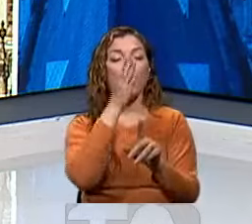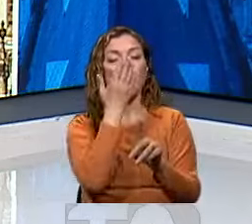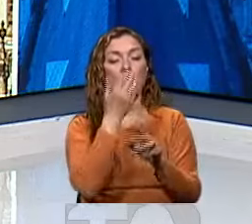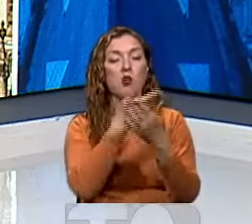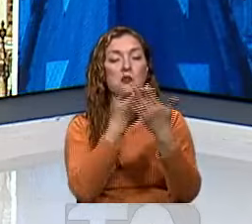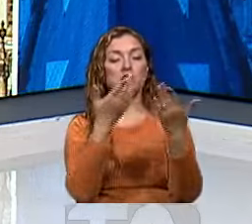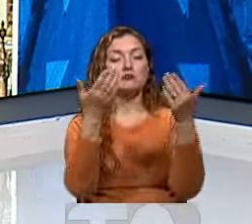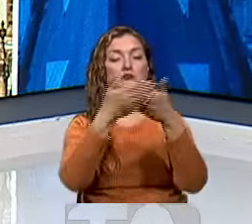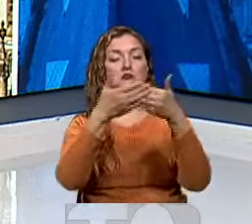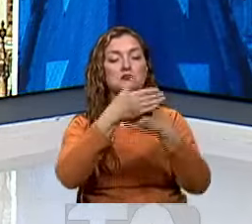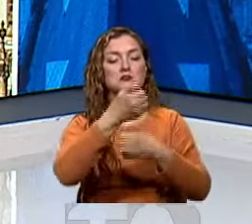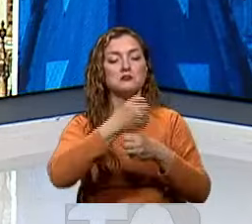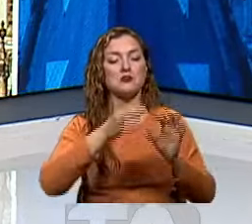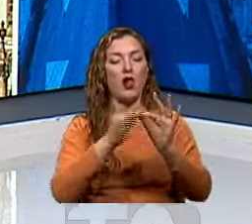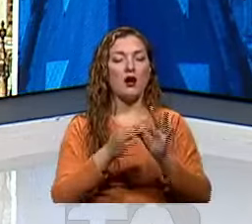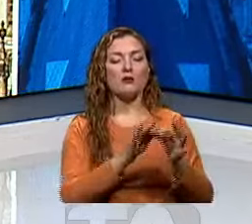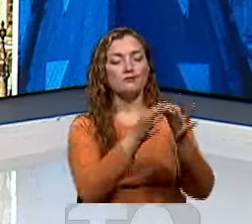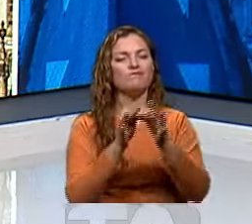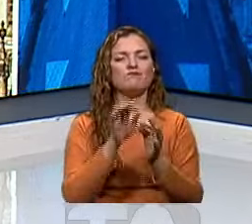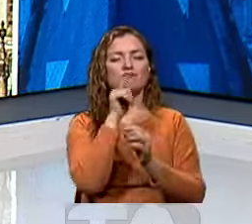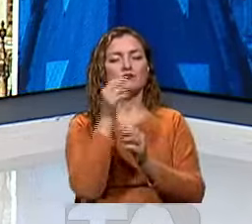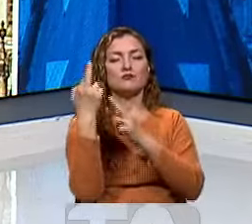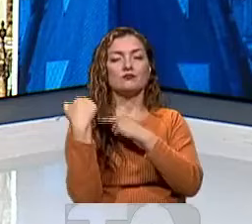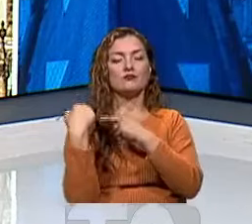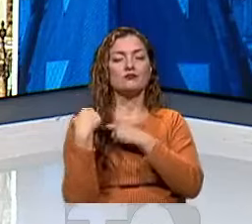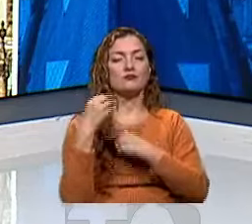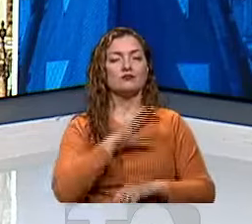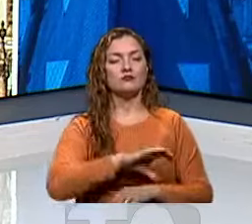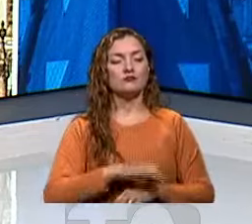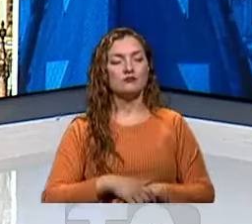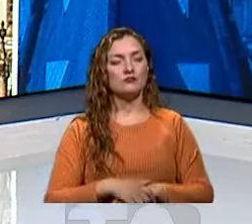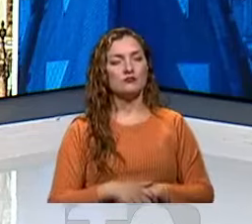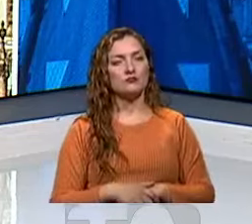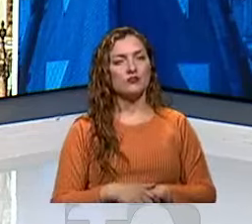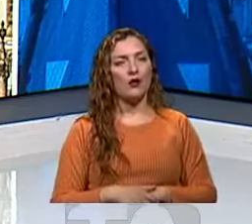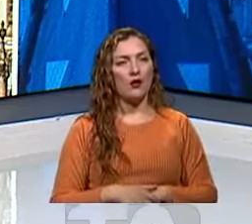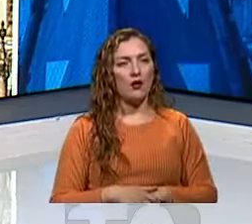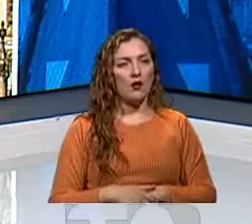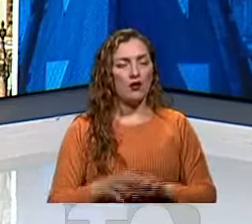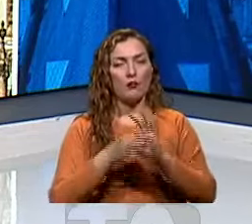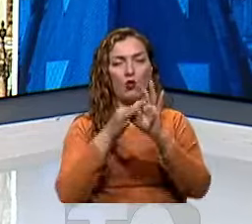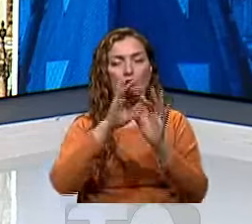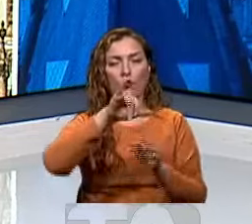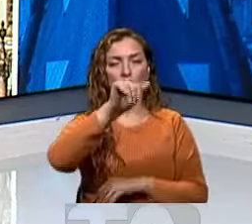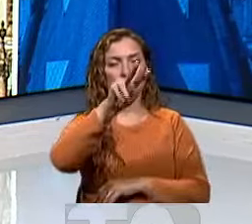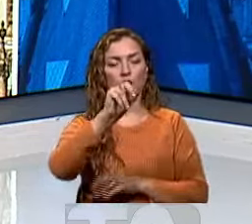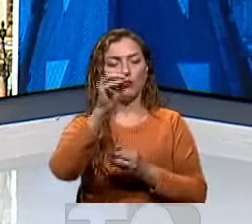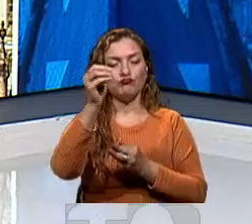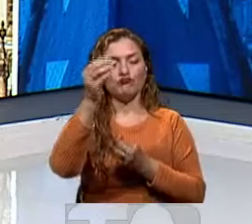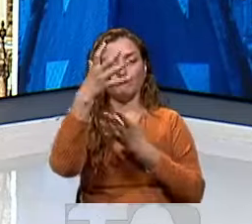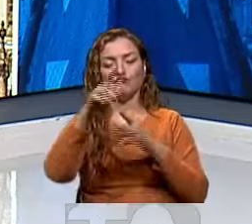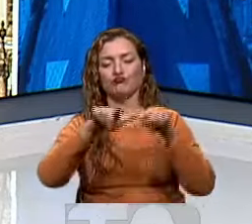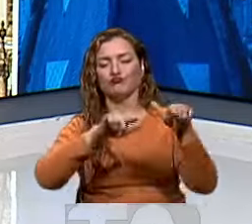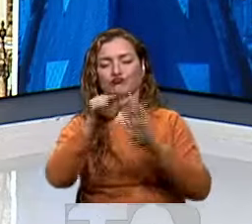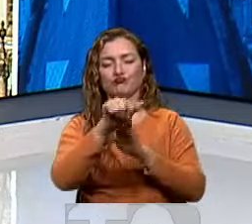días por trabajos de rehabilitación que ejecuta la empresa de obras públicas de Quito. Nuestro compañero Juan Miguel Rodríguez se encuentra en el punto y